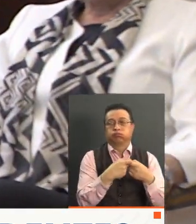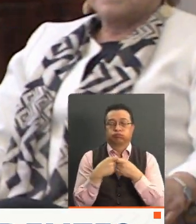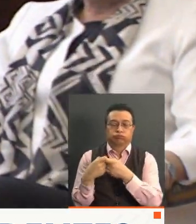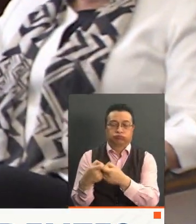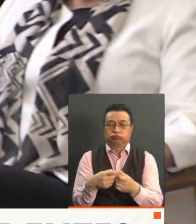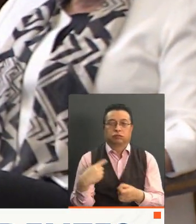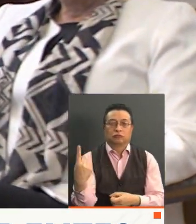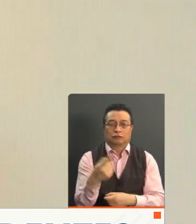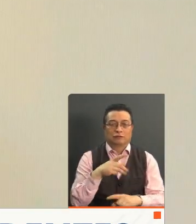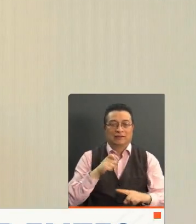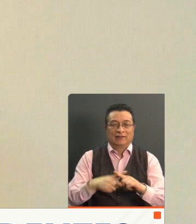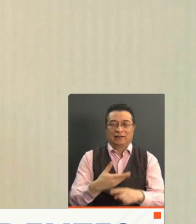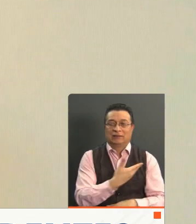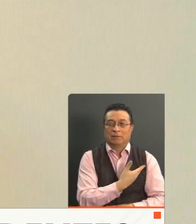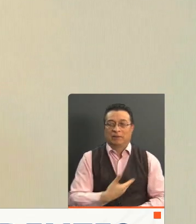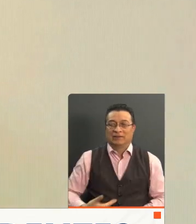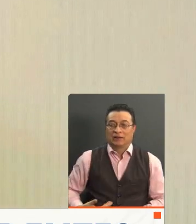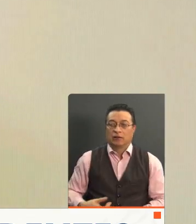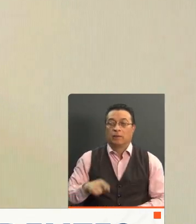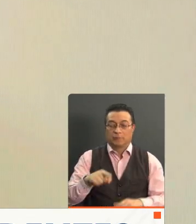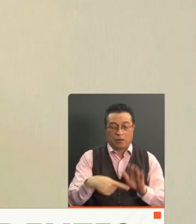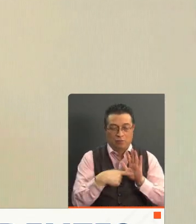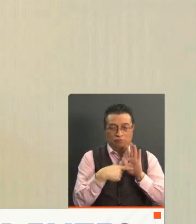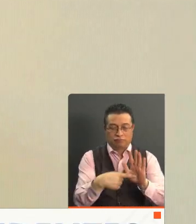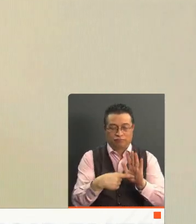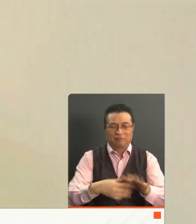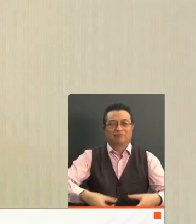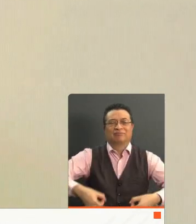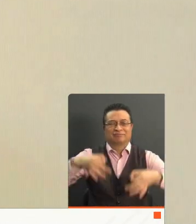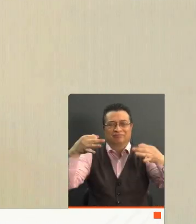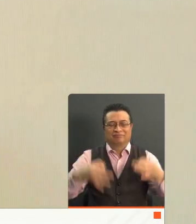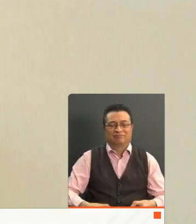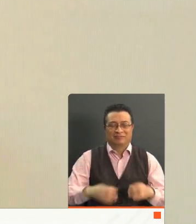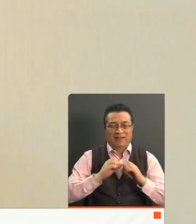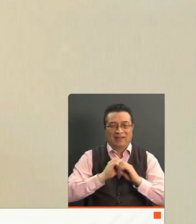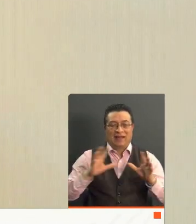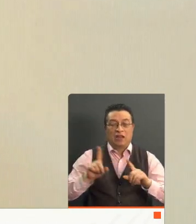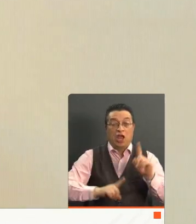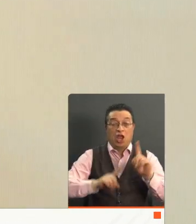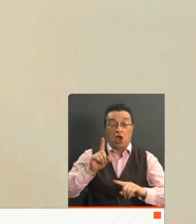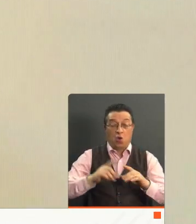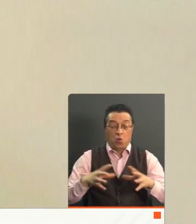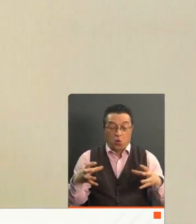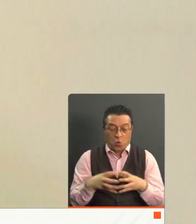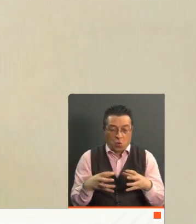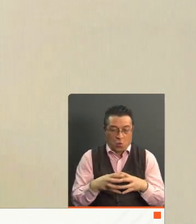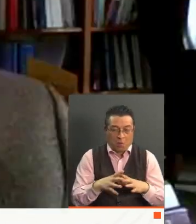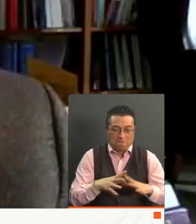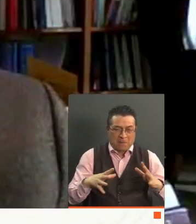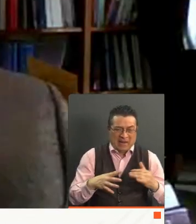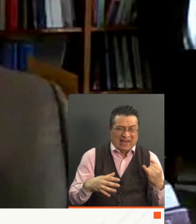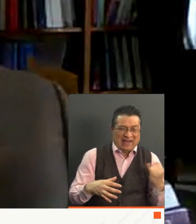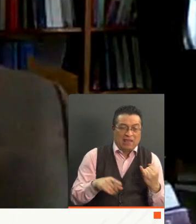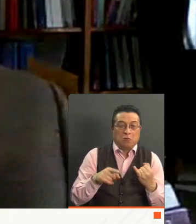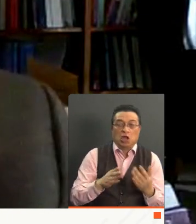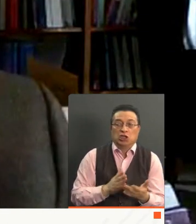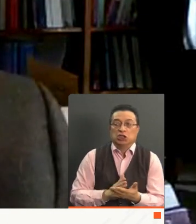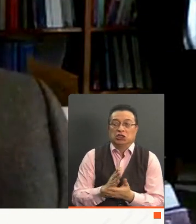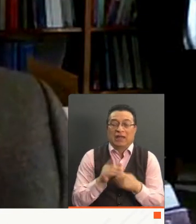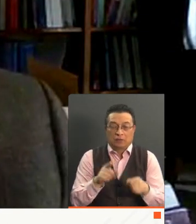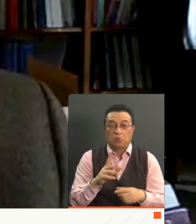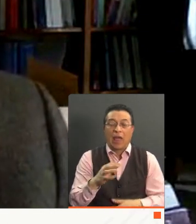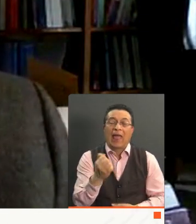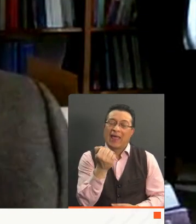los expresidentes. Es la señal definitiva que algunos sectores radicales creen que Chile comenzó con ellos. O sea, cometerían un